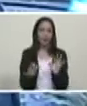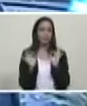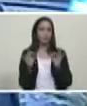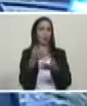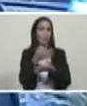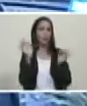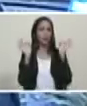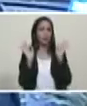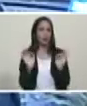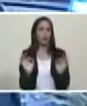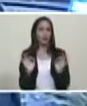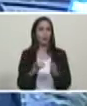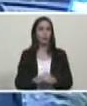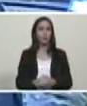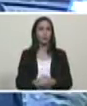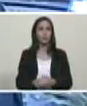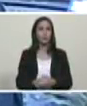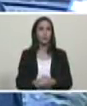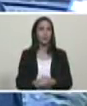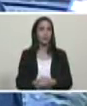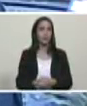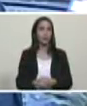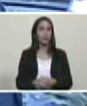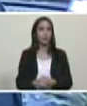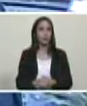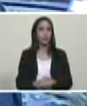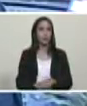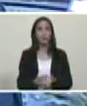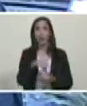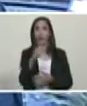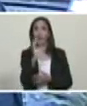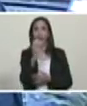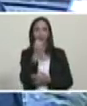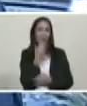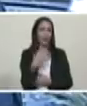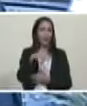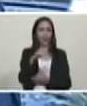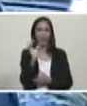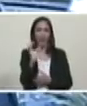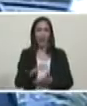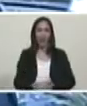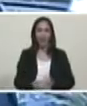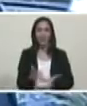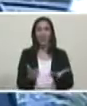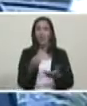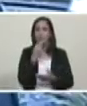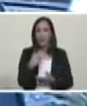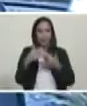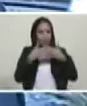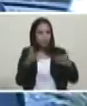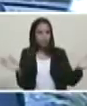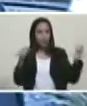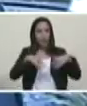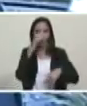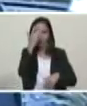excelente, exquisita, bella. Caracas la Bella, de puertas abiertas en estos